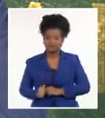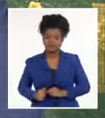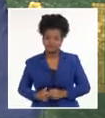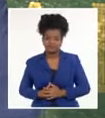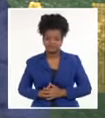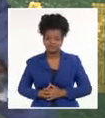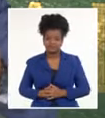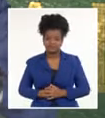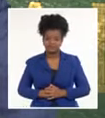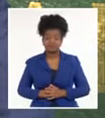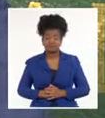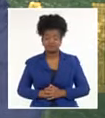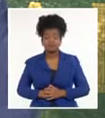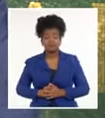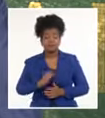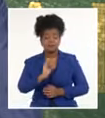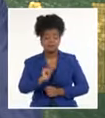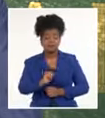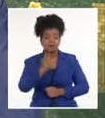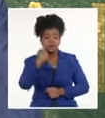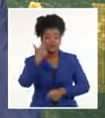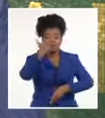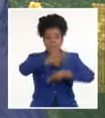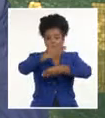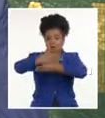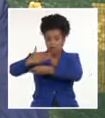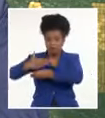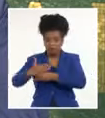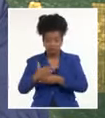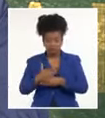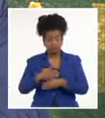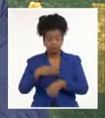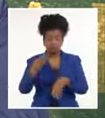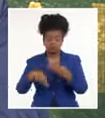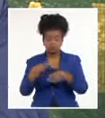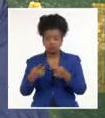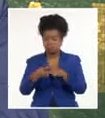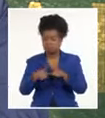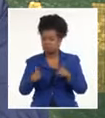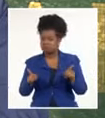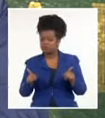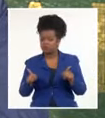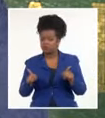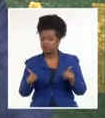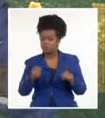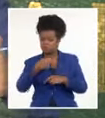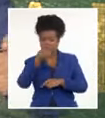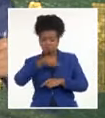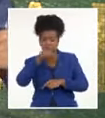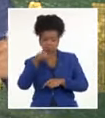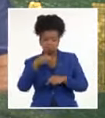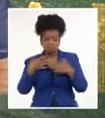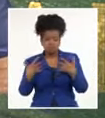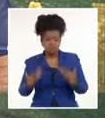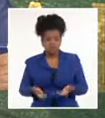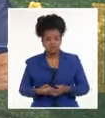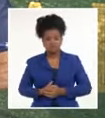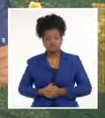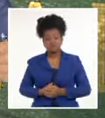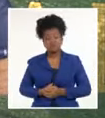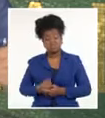Esos son los obstáculos que estamos enfrentando. Pero yo creo que hay que destacar que, pese a esos